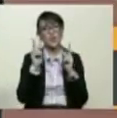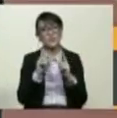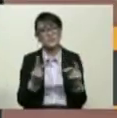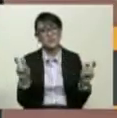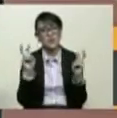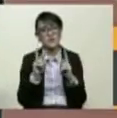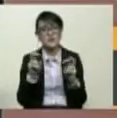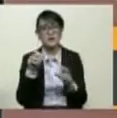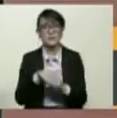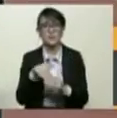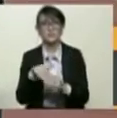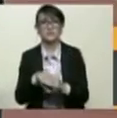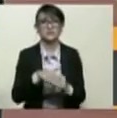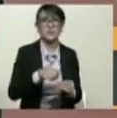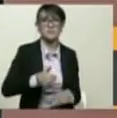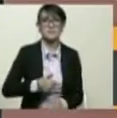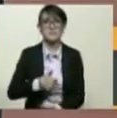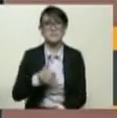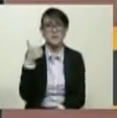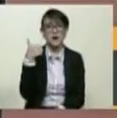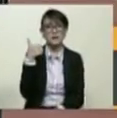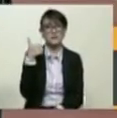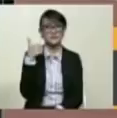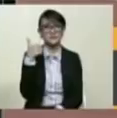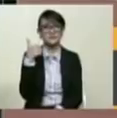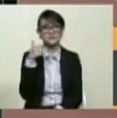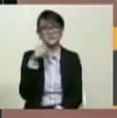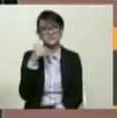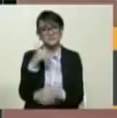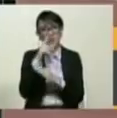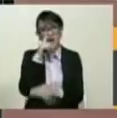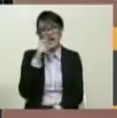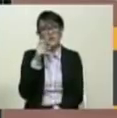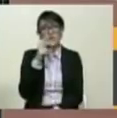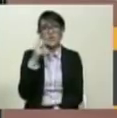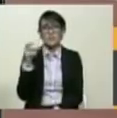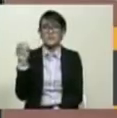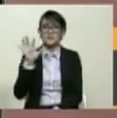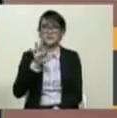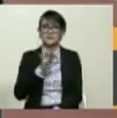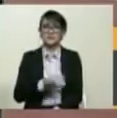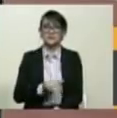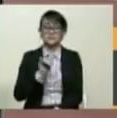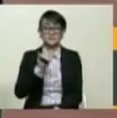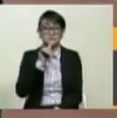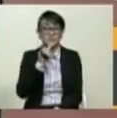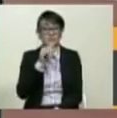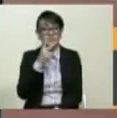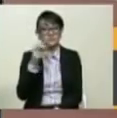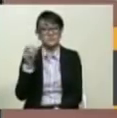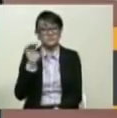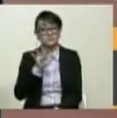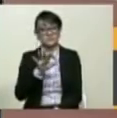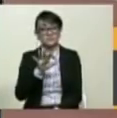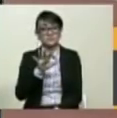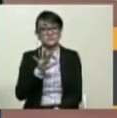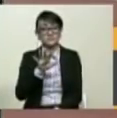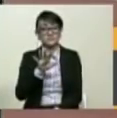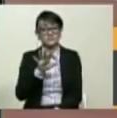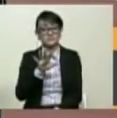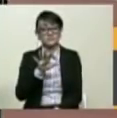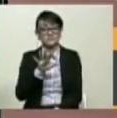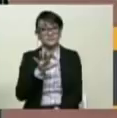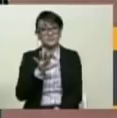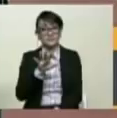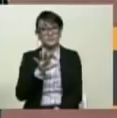de las boletas de votación son mayores que las que se hacían en el año 2005. Y en ese mismo informe del 2005 se señala